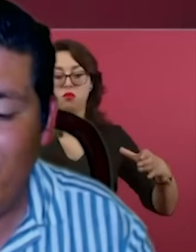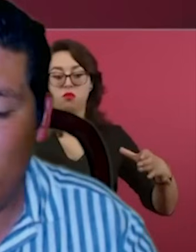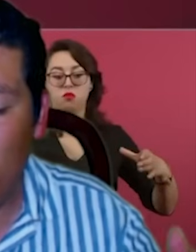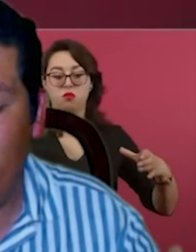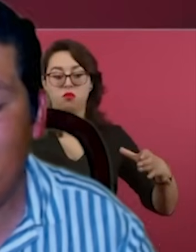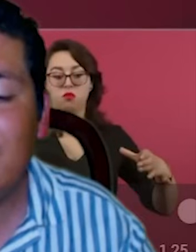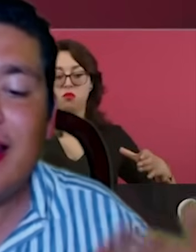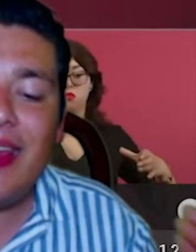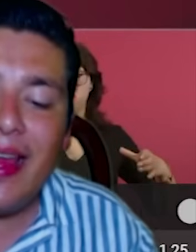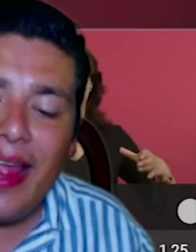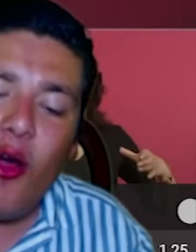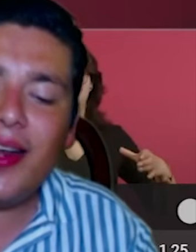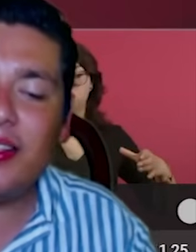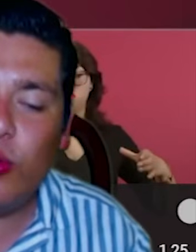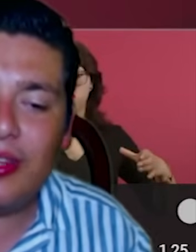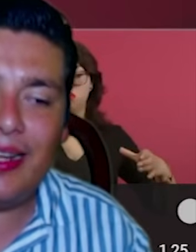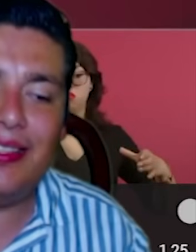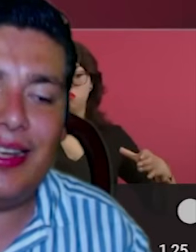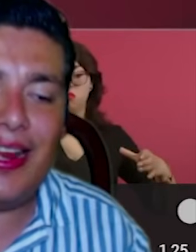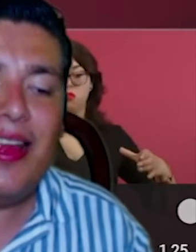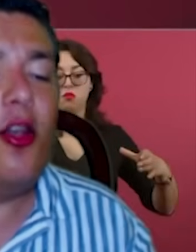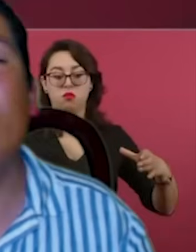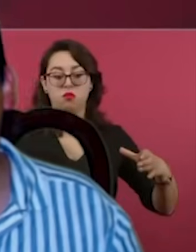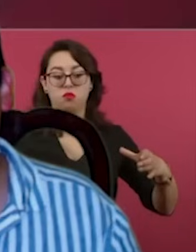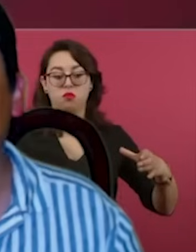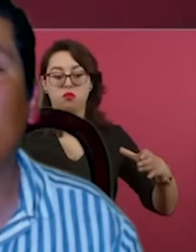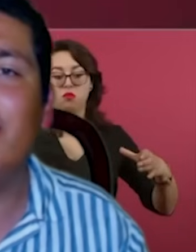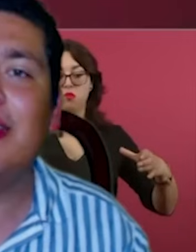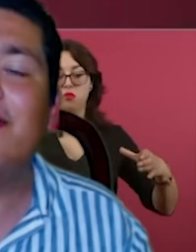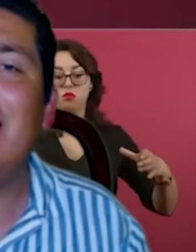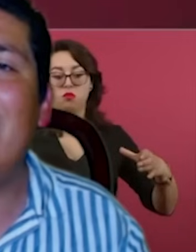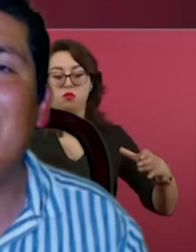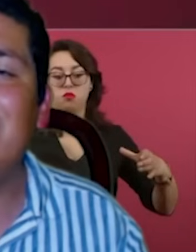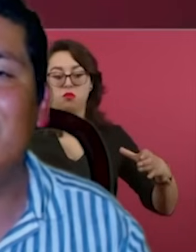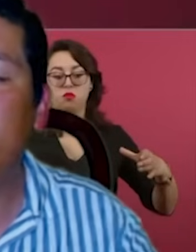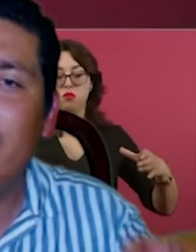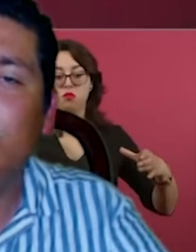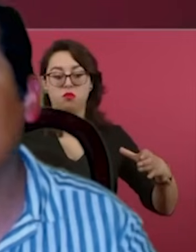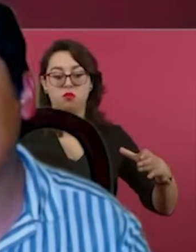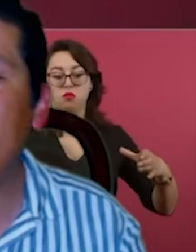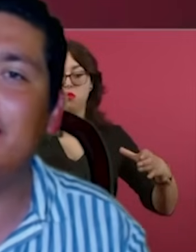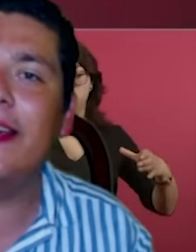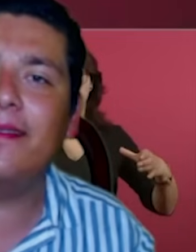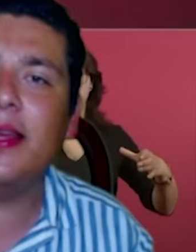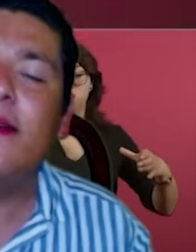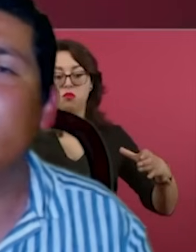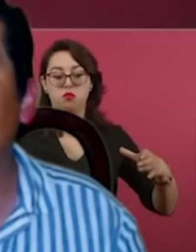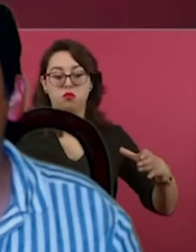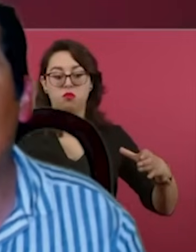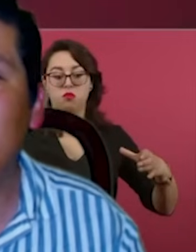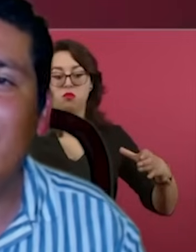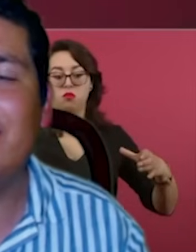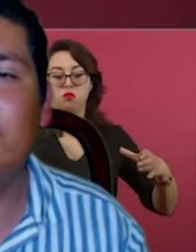todos en nuestro país, y ahora resulta que se creen los defensores de la niñez. Por eso es que el presidente